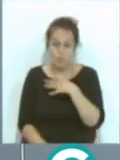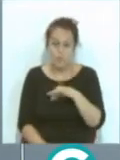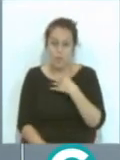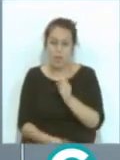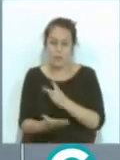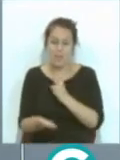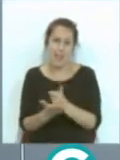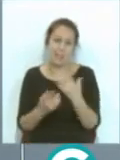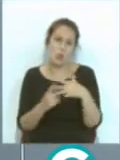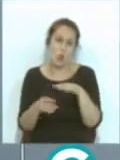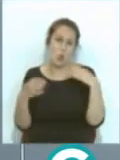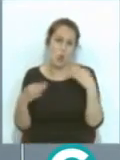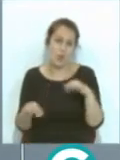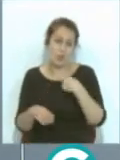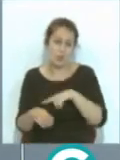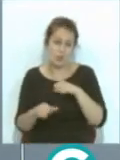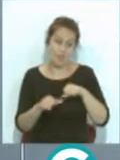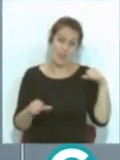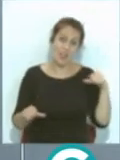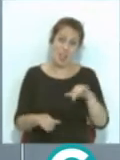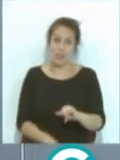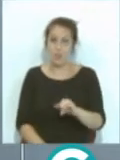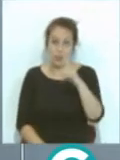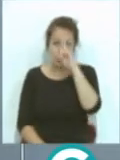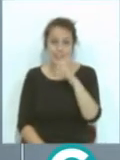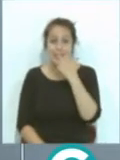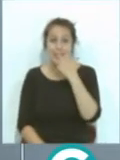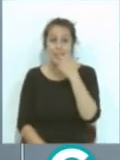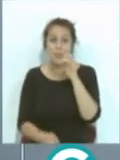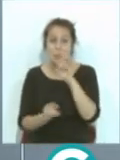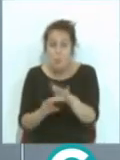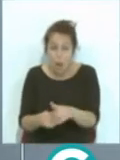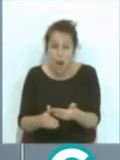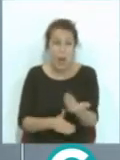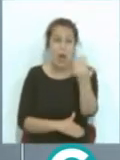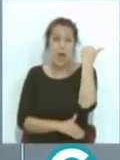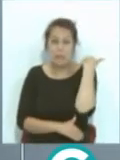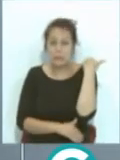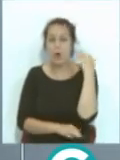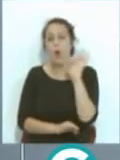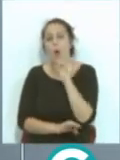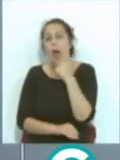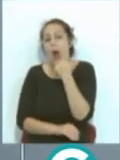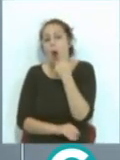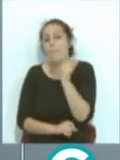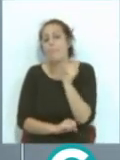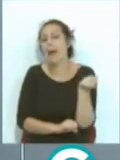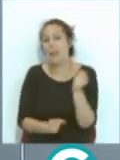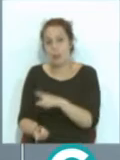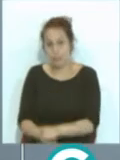a esa normalidad que estábamos teniendo. No sé si tal cual como antes, pero algo más